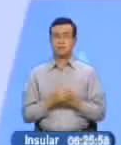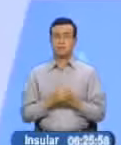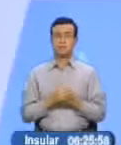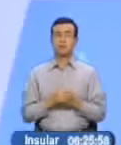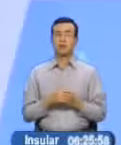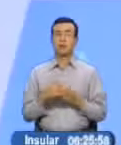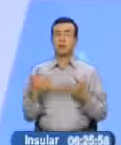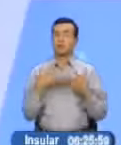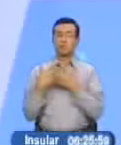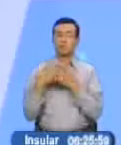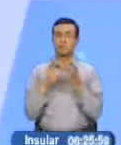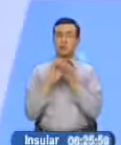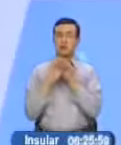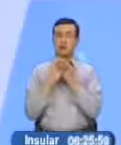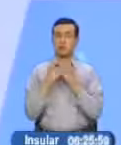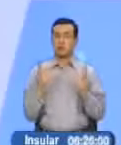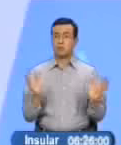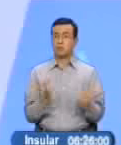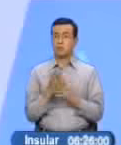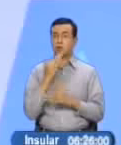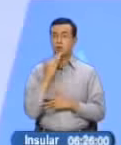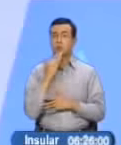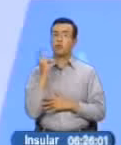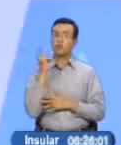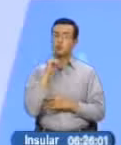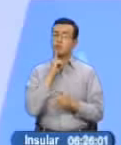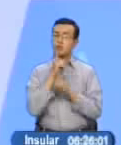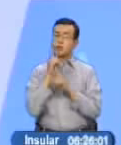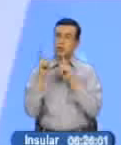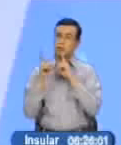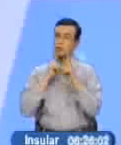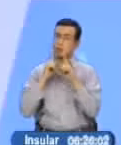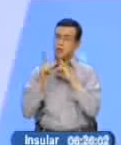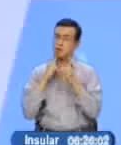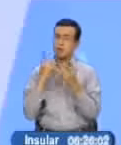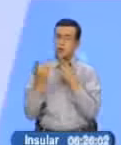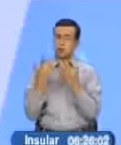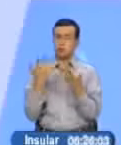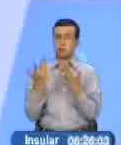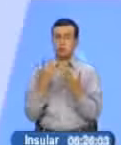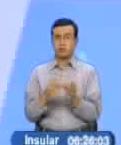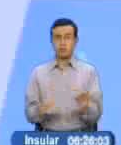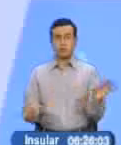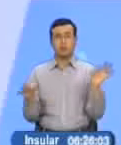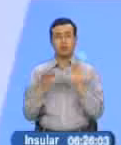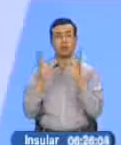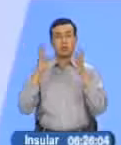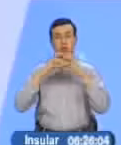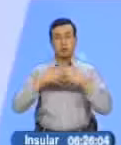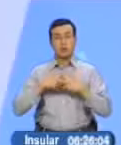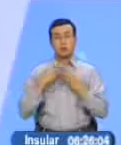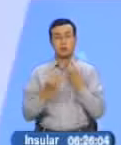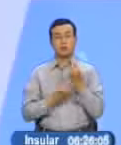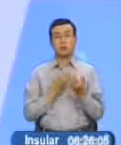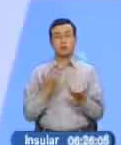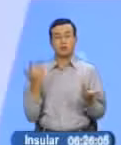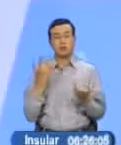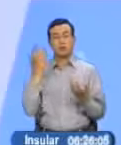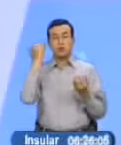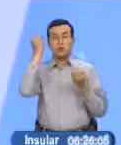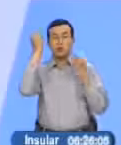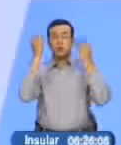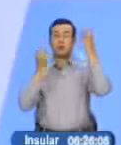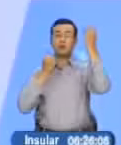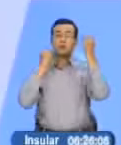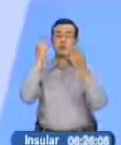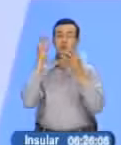imposible articular esta campaña si no es a través del diálogo. La necesidad, La crisis nos hace que seamos creativos y